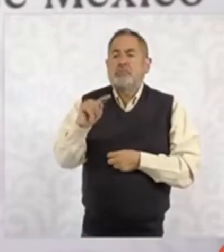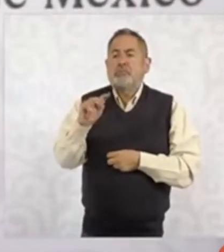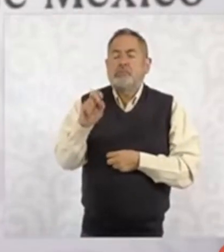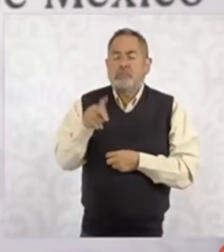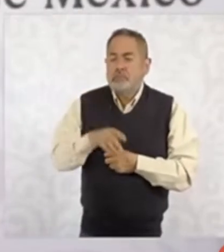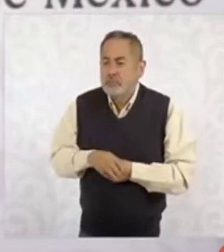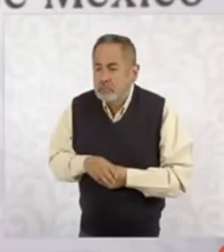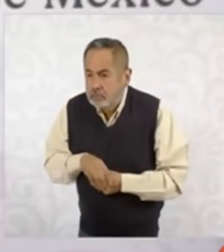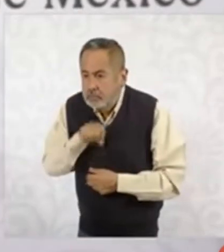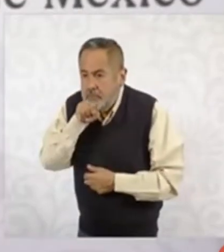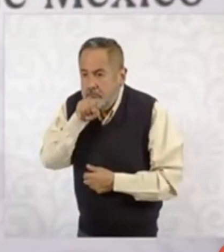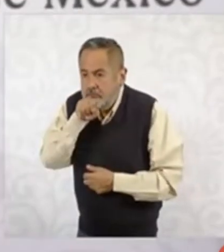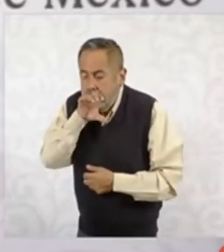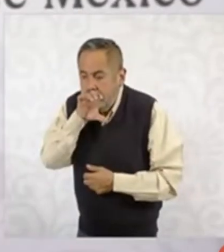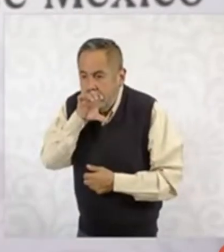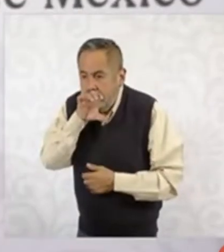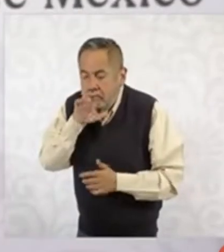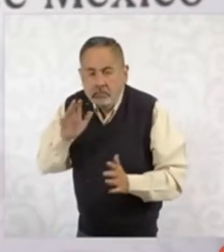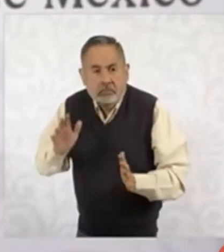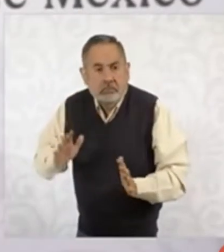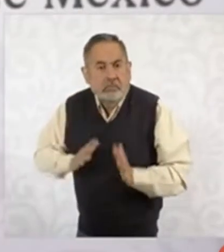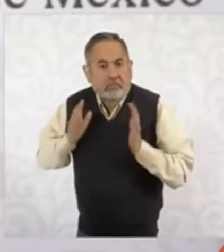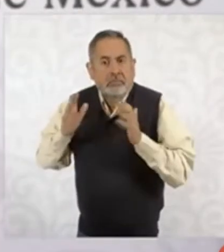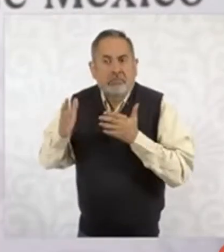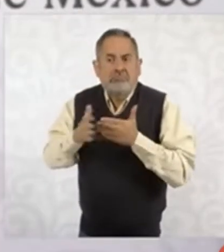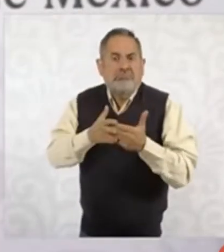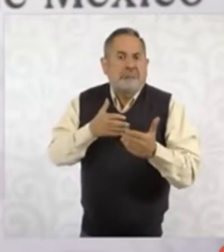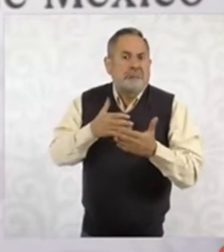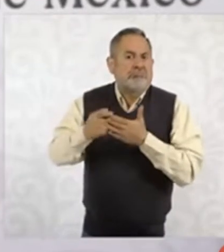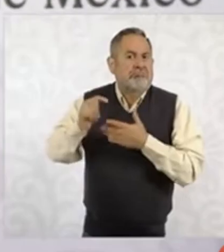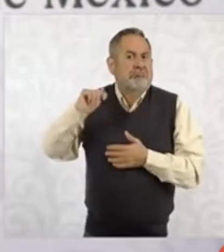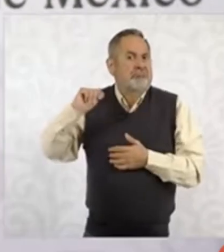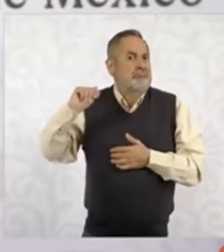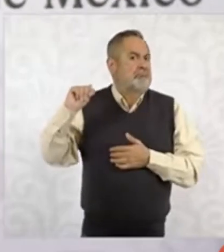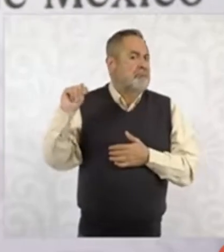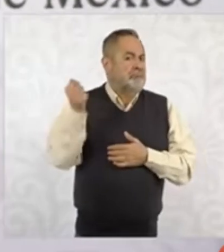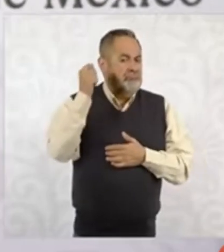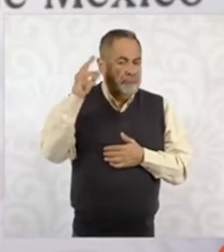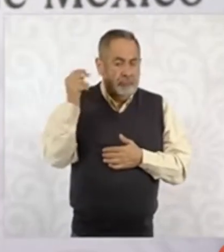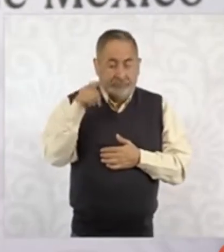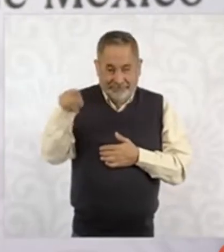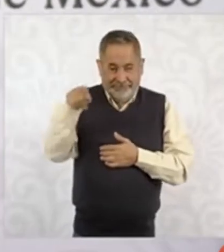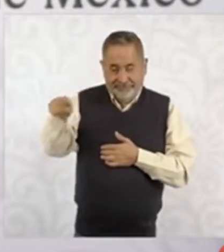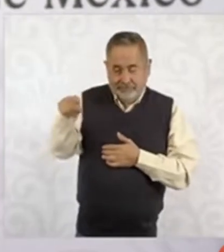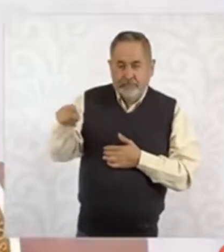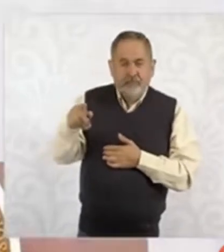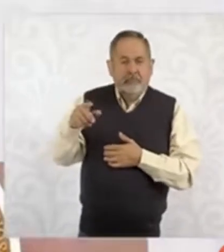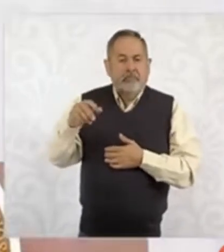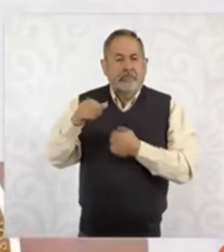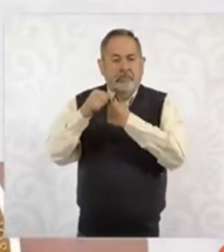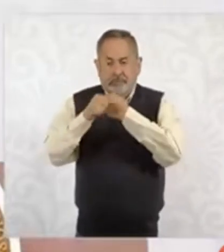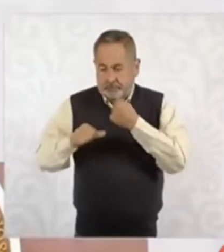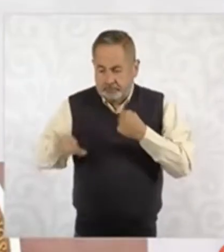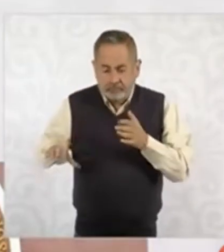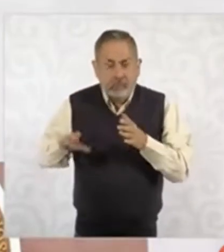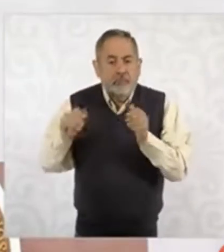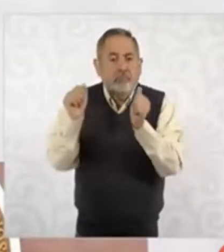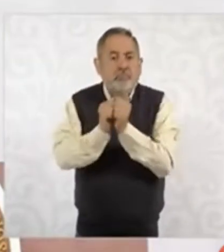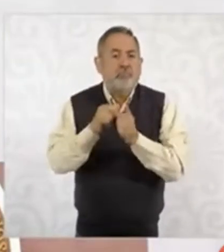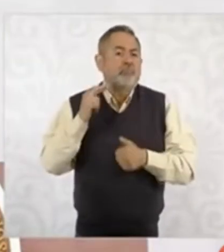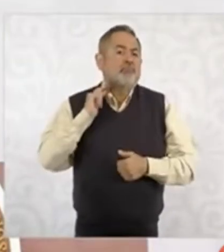sorprendidísima de la tecnología. Hay en el Orán un quirófano con un robot